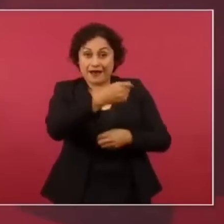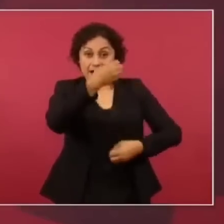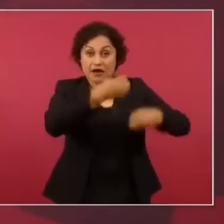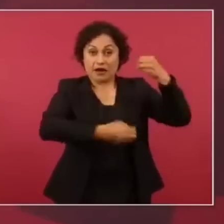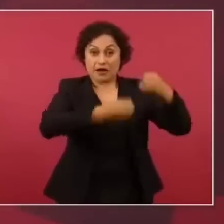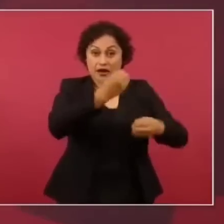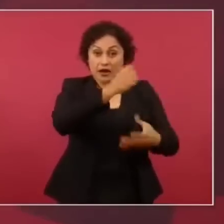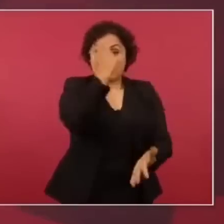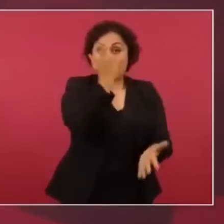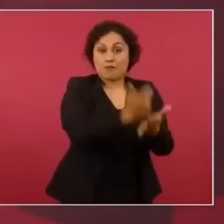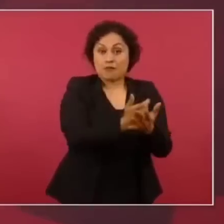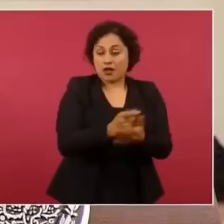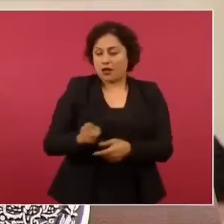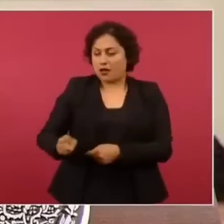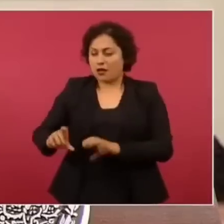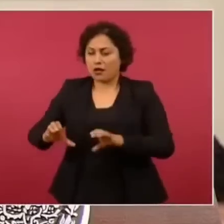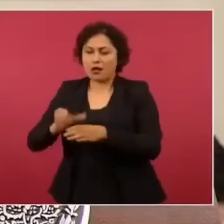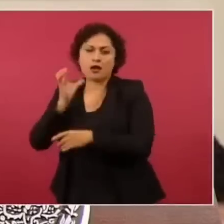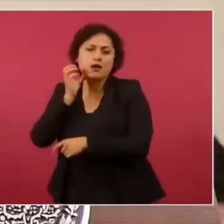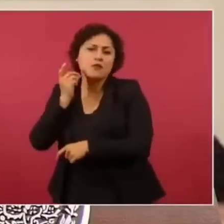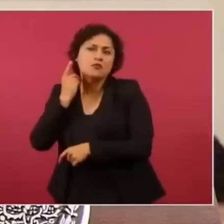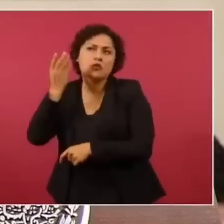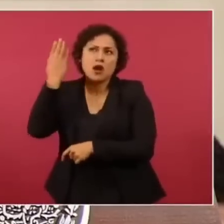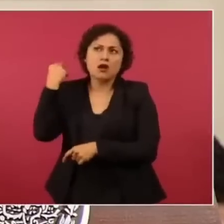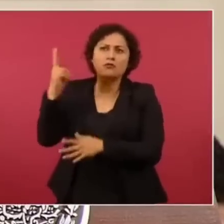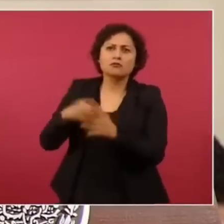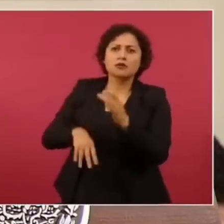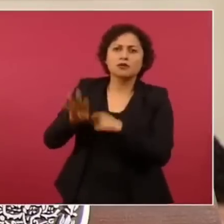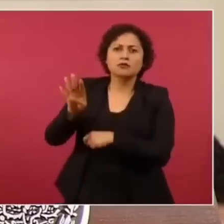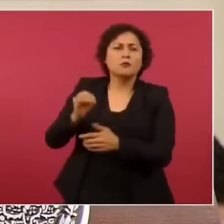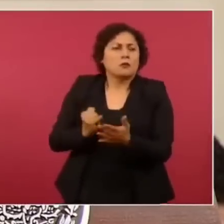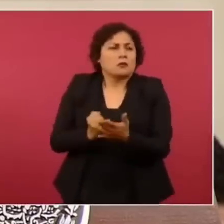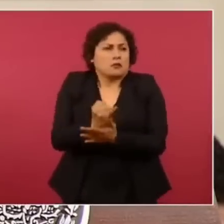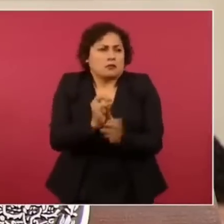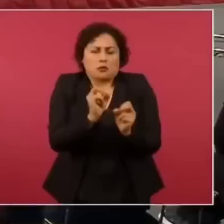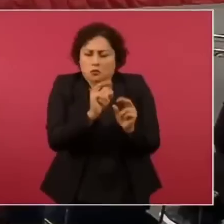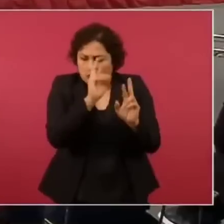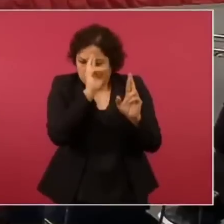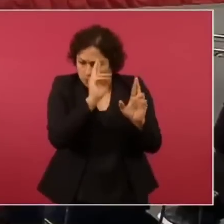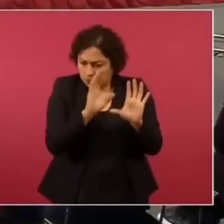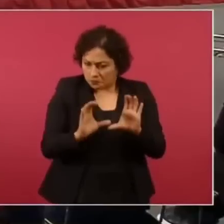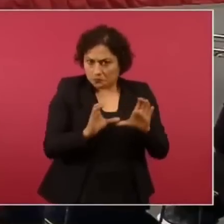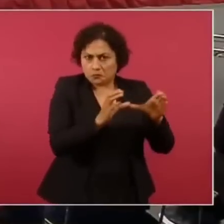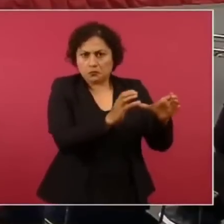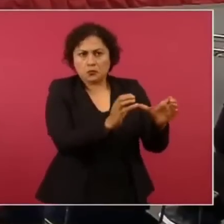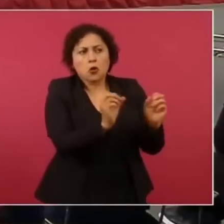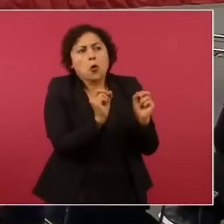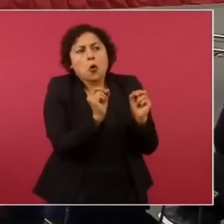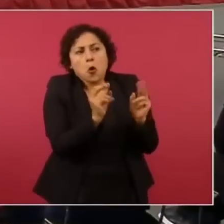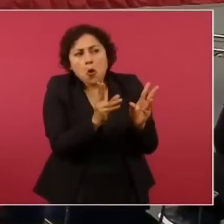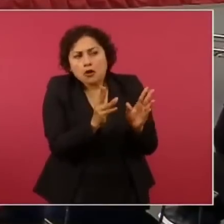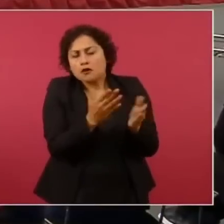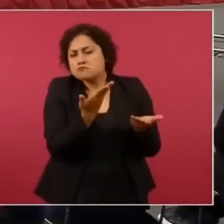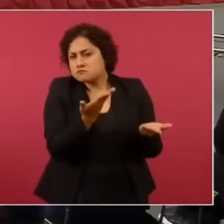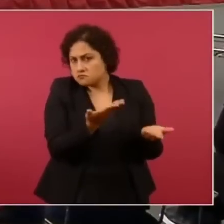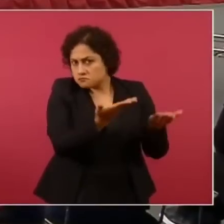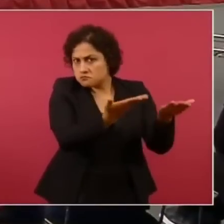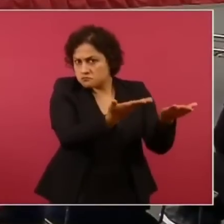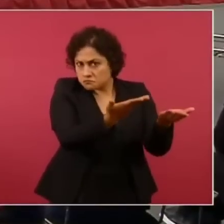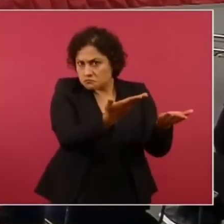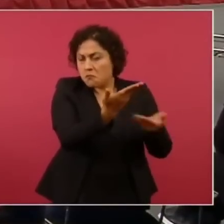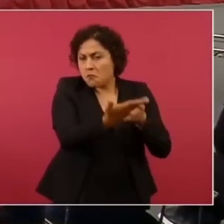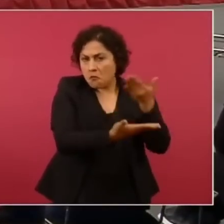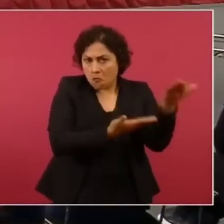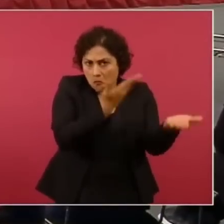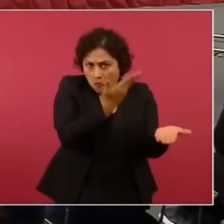hiciera retroactiva. Bien, una consideración para los ministros.